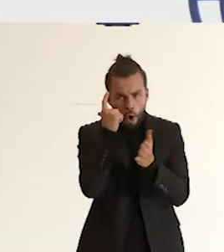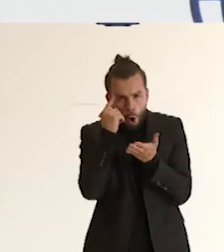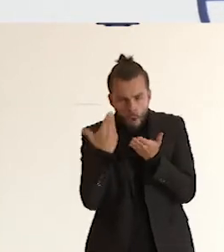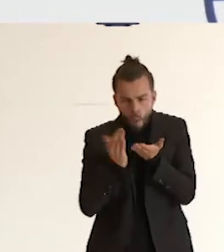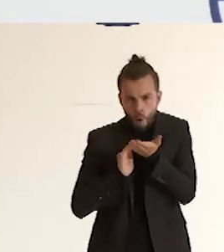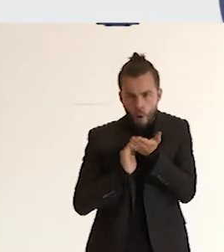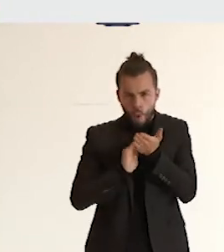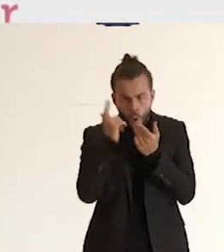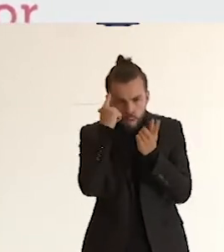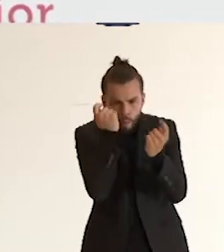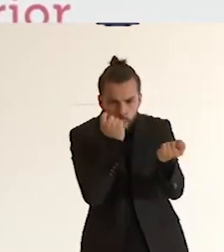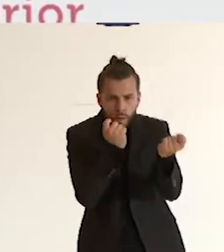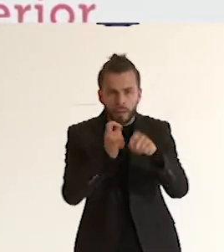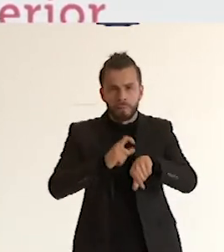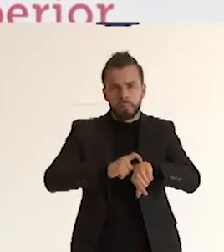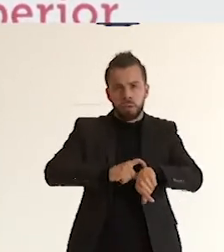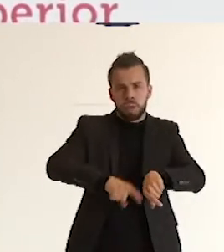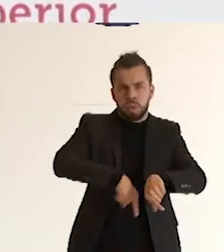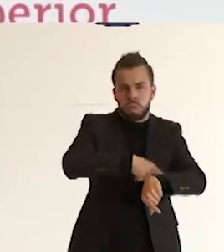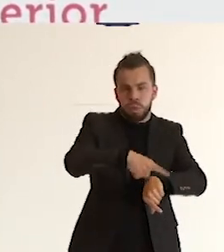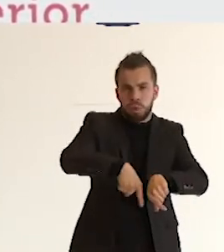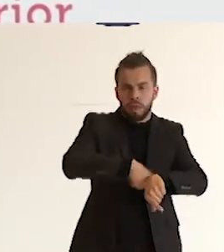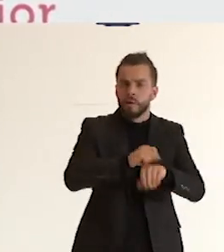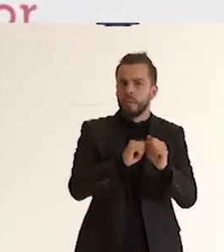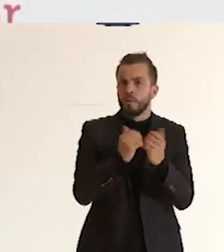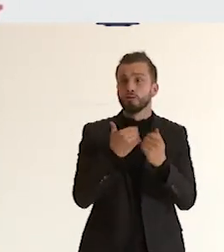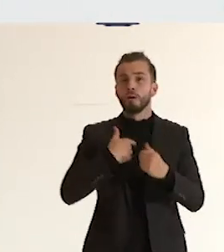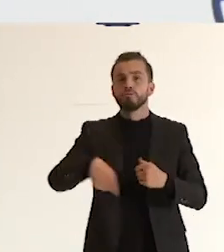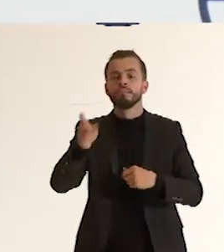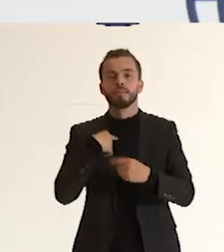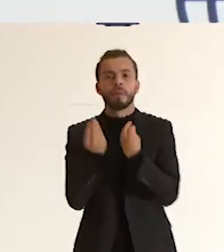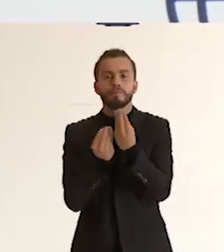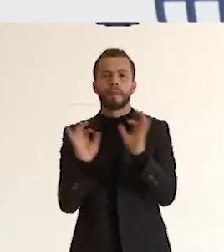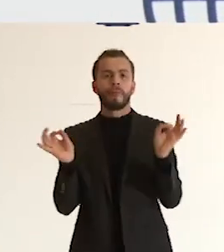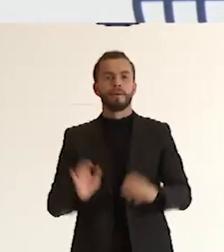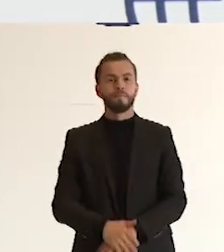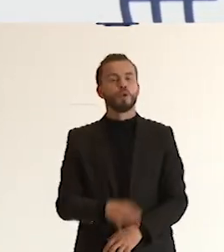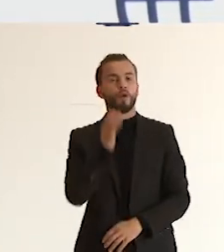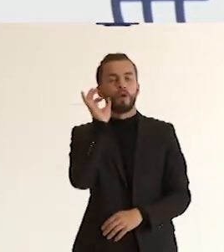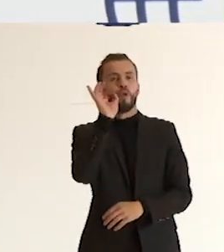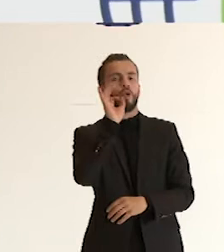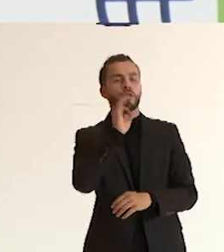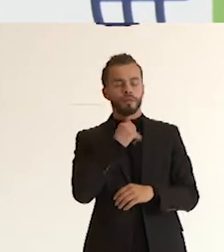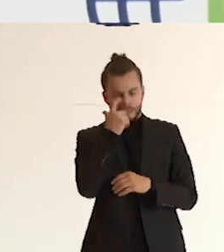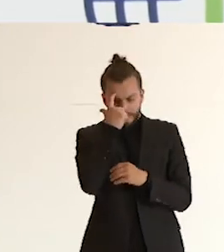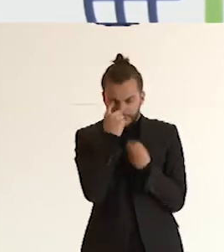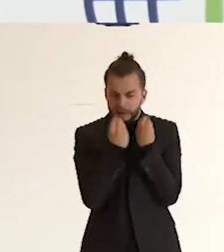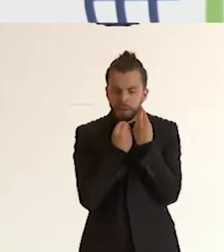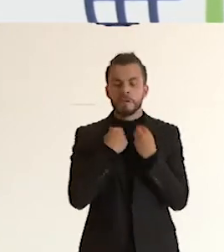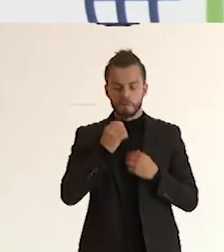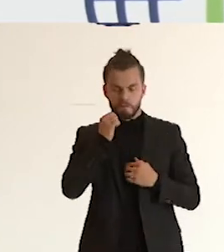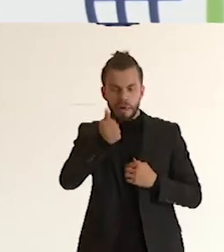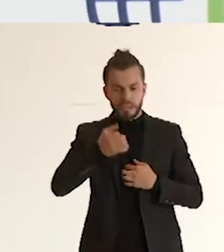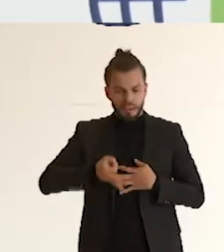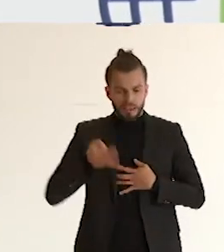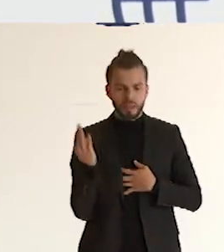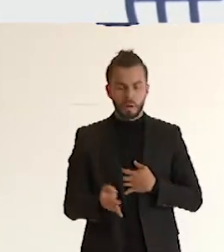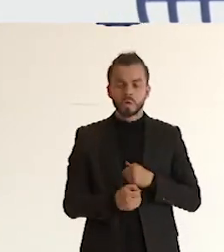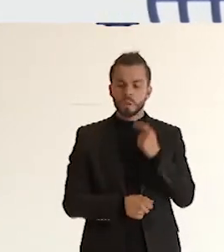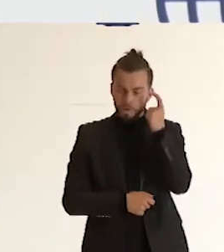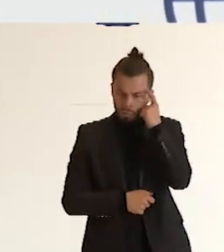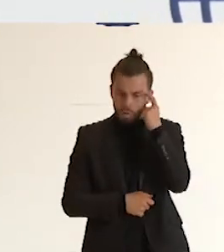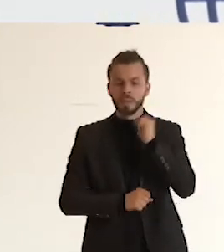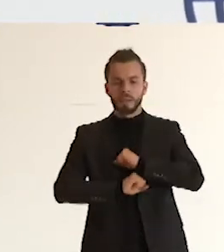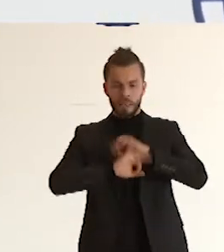la deliberación pero no nos queda muy claro que va a pasar el día de mañana cuando llegue el momento de la acción y pues en realidad no podemos